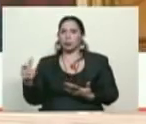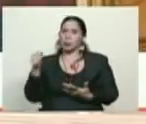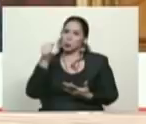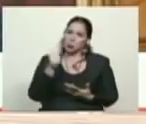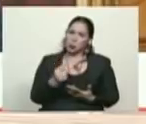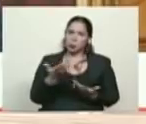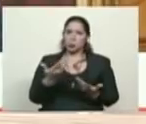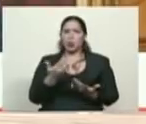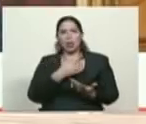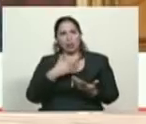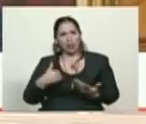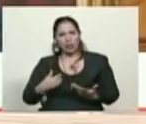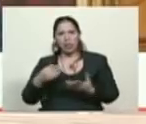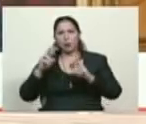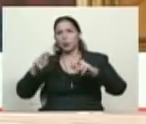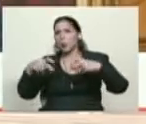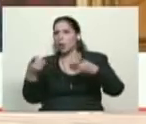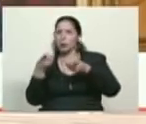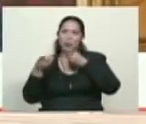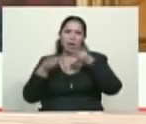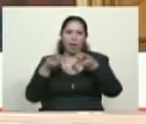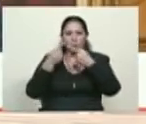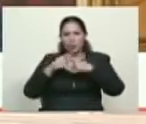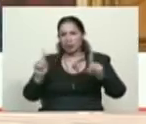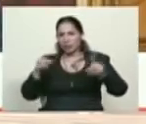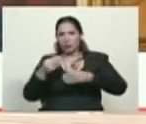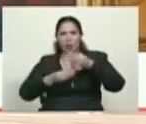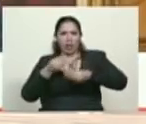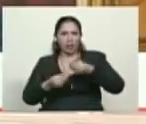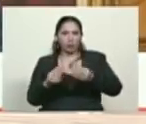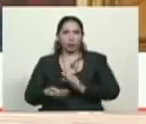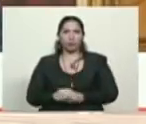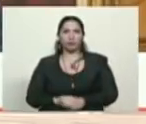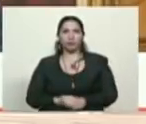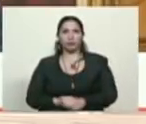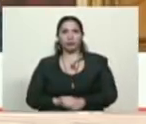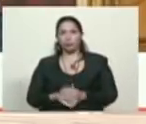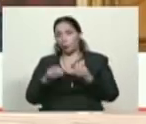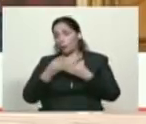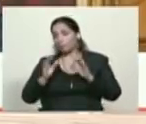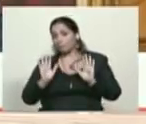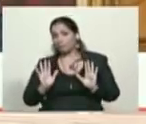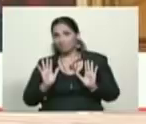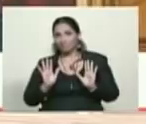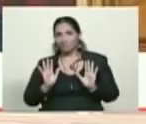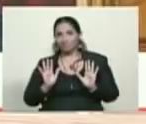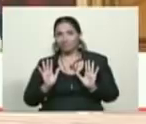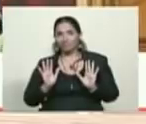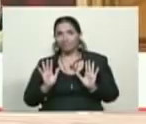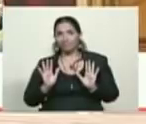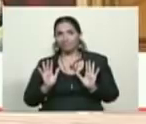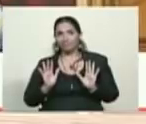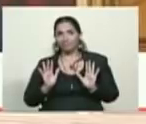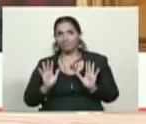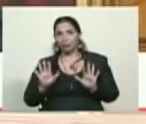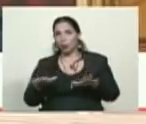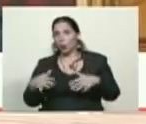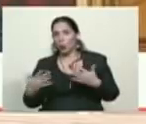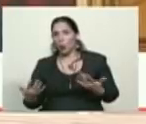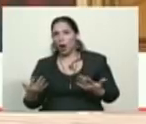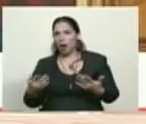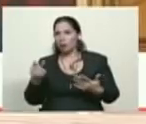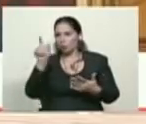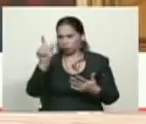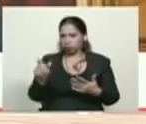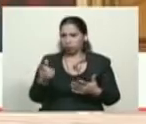él cree en un nuevo diálogo distinto al que se ha hecho. Que, bueno, cuando Freddy Bernal me informó de